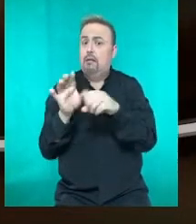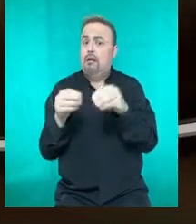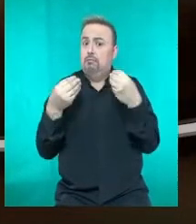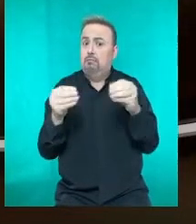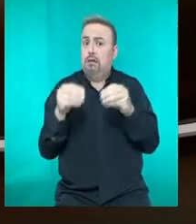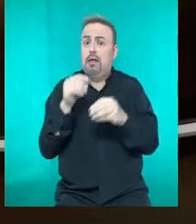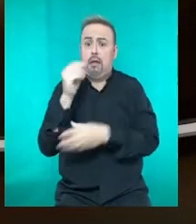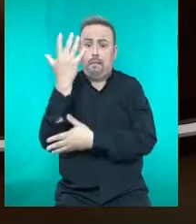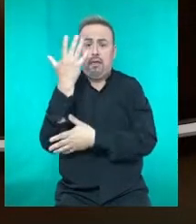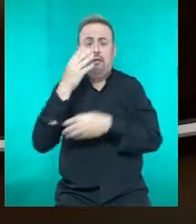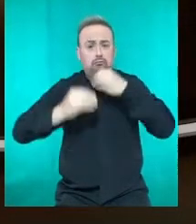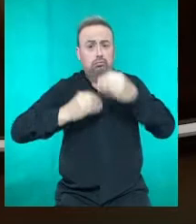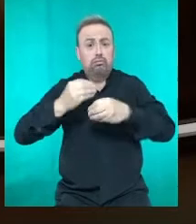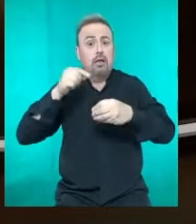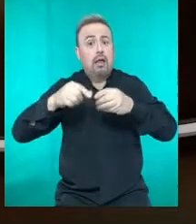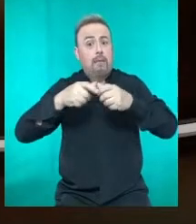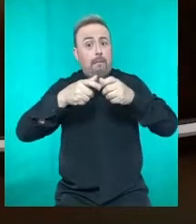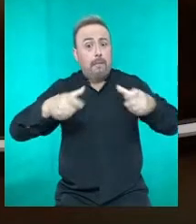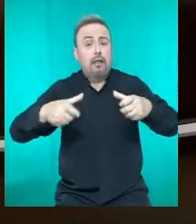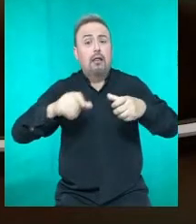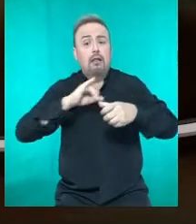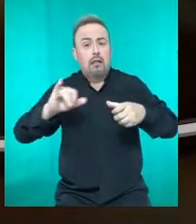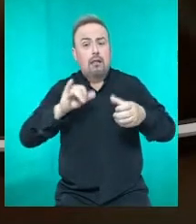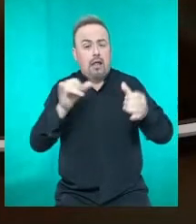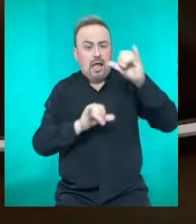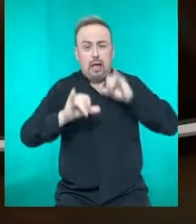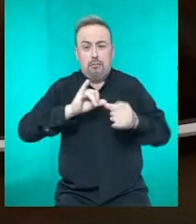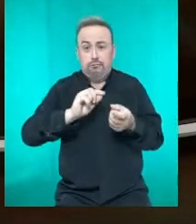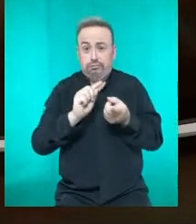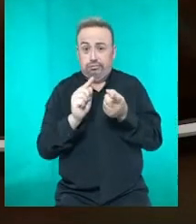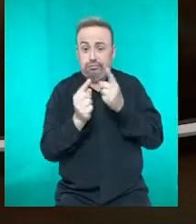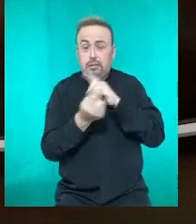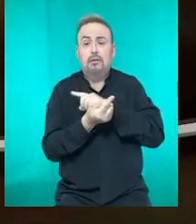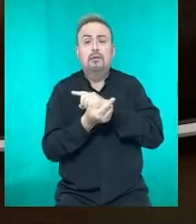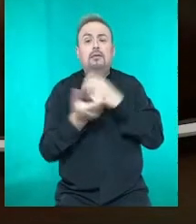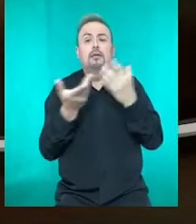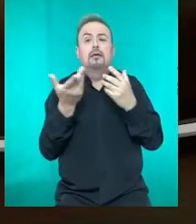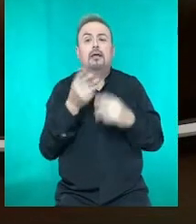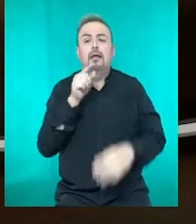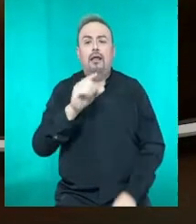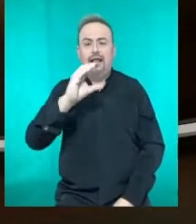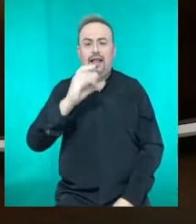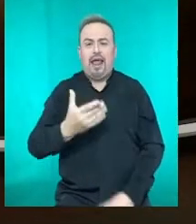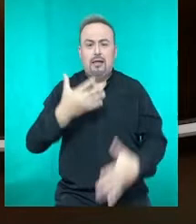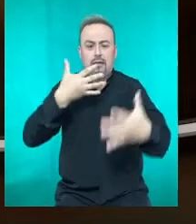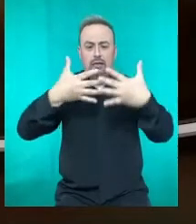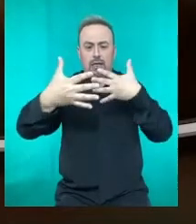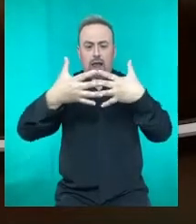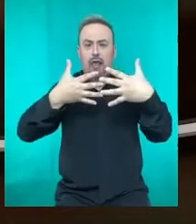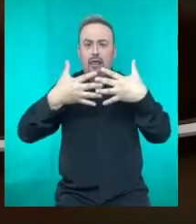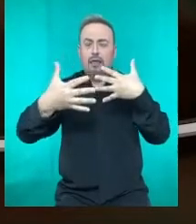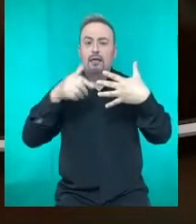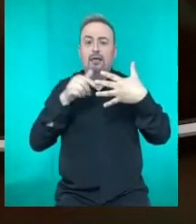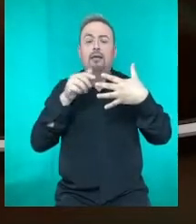madera procesada, y esta madera, después de este tratamiento químico, queda con esta característica translúcida y posteriormente